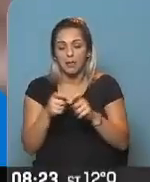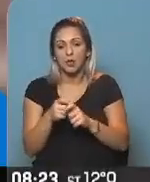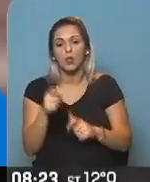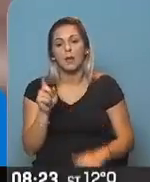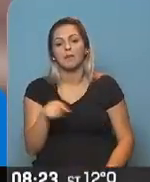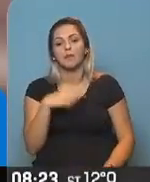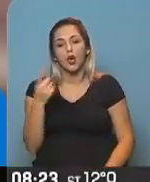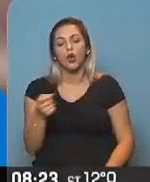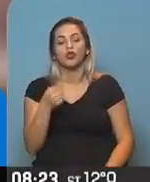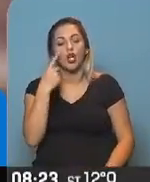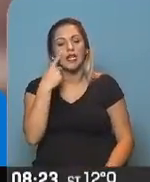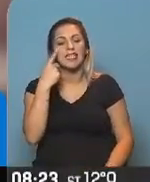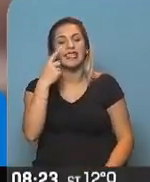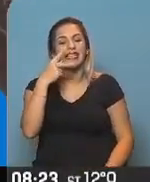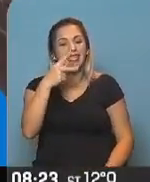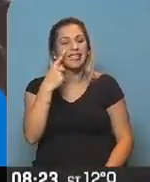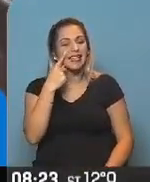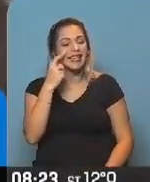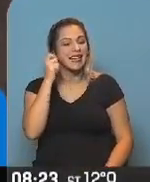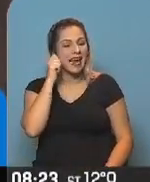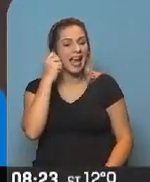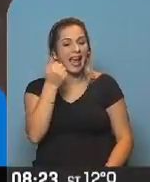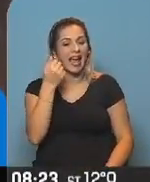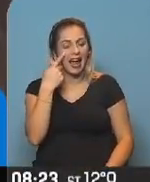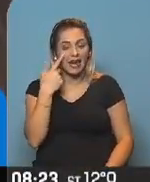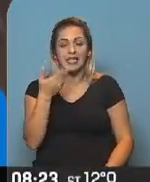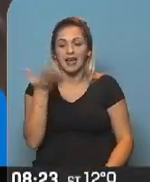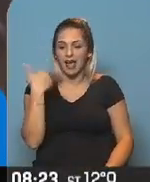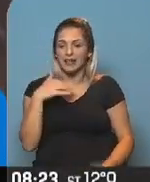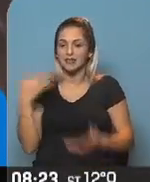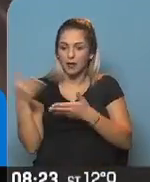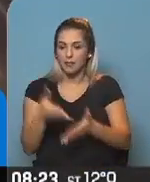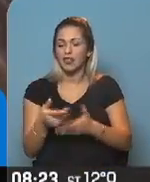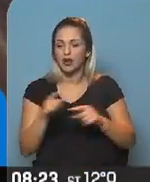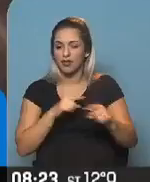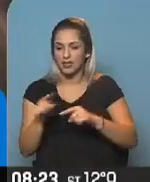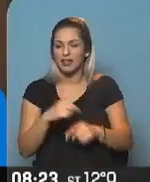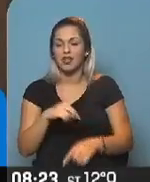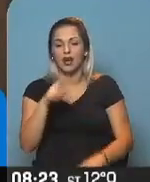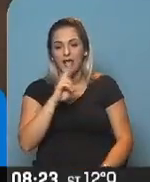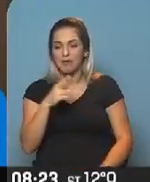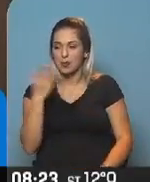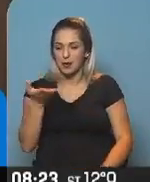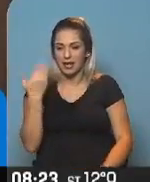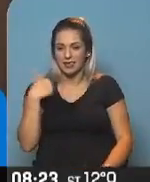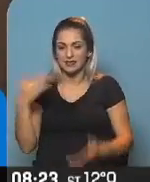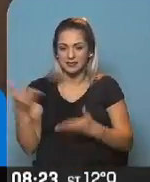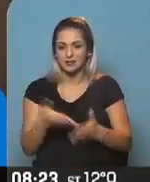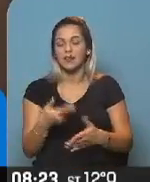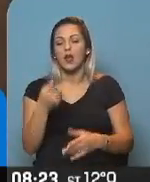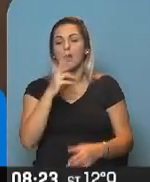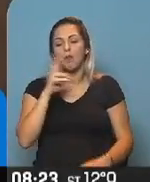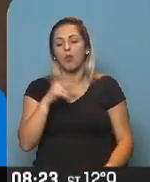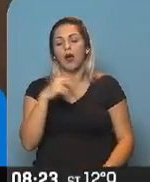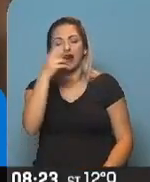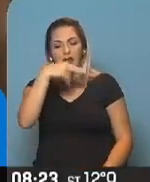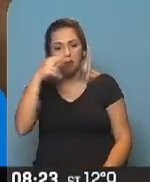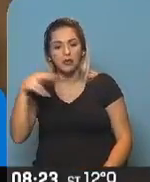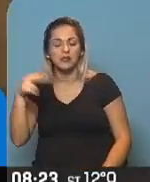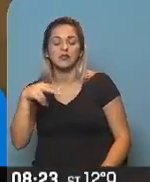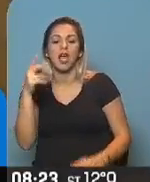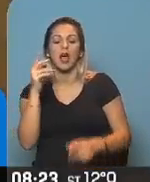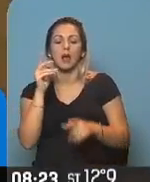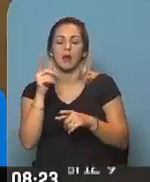la sonrisa de Gardel. Ayer tuvimos la presencia del director y su protagonista, Mirta Regina Satz, quien es una artista plástica, bailarina y